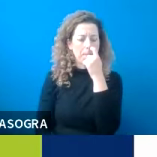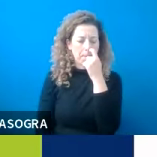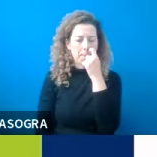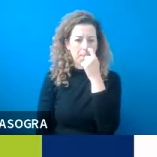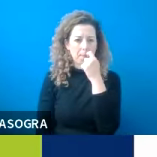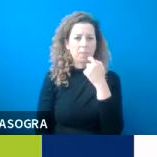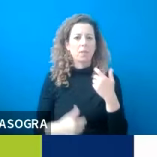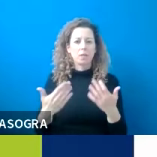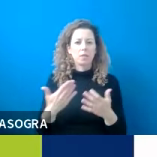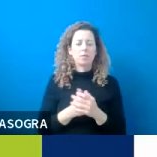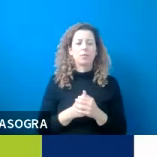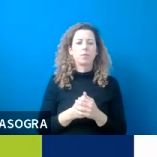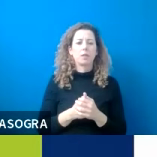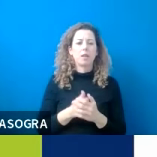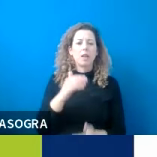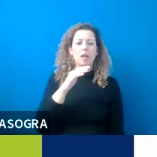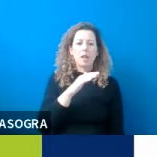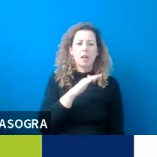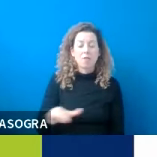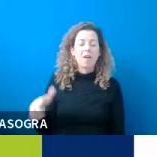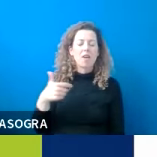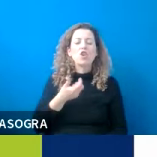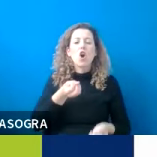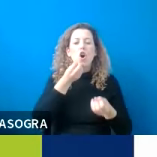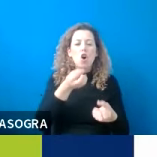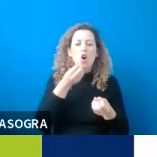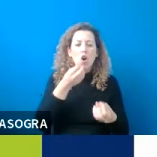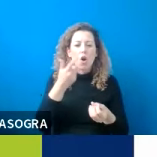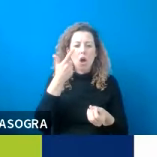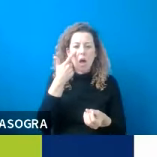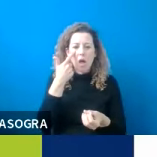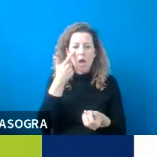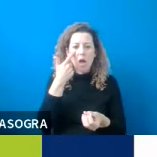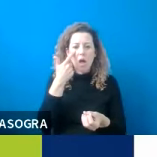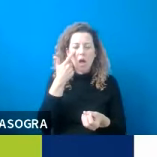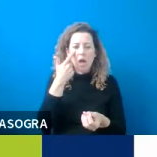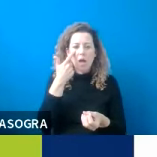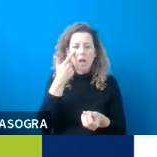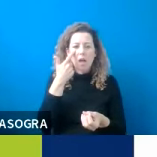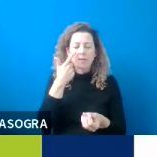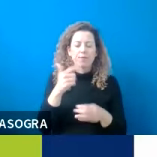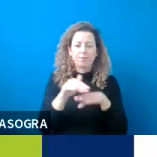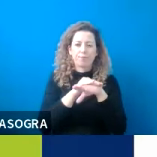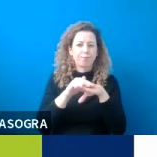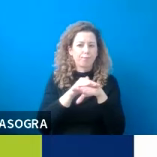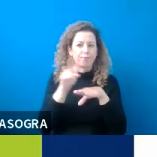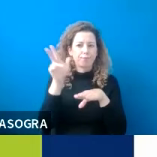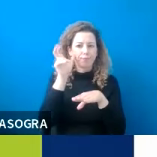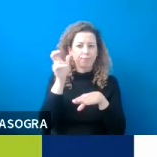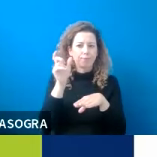Bueno, en primera instancia voy a empezar un poco contando, como veo que hay muchísimos asistentes, no sé si todo el mundo en